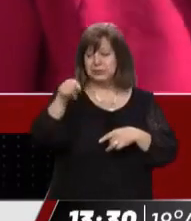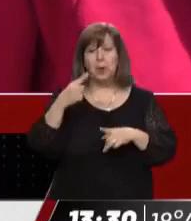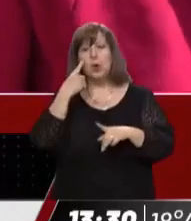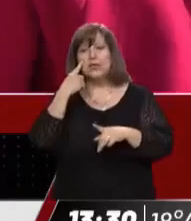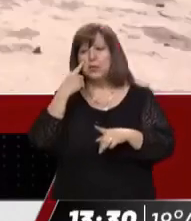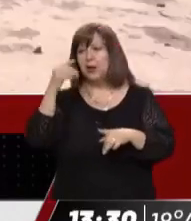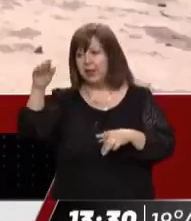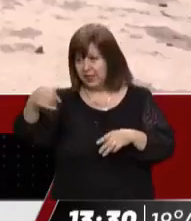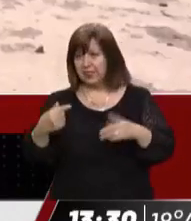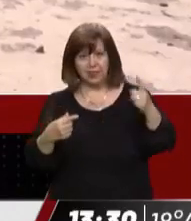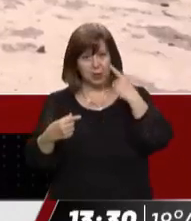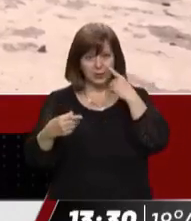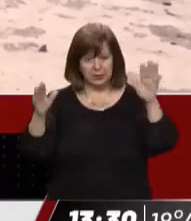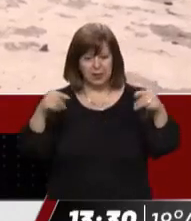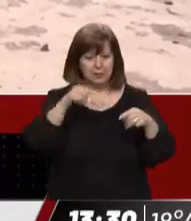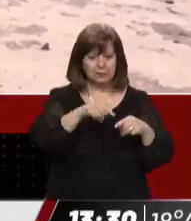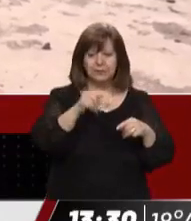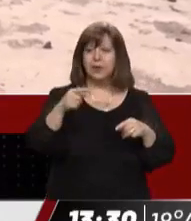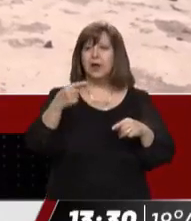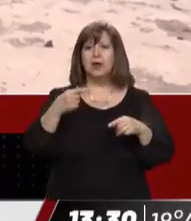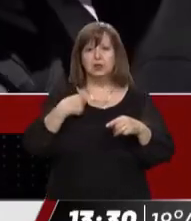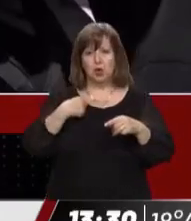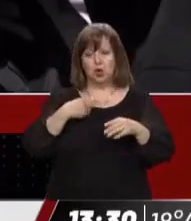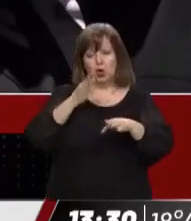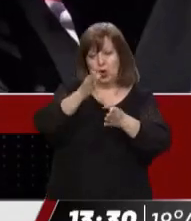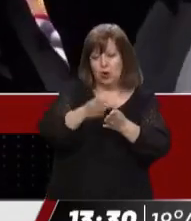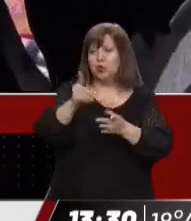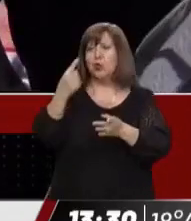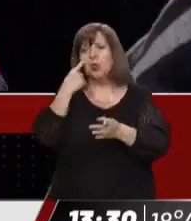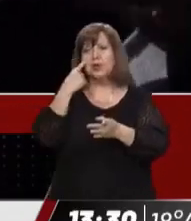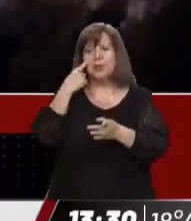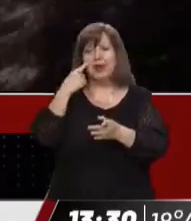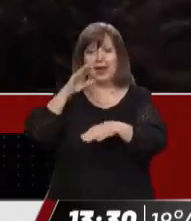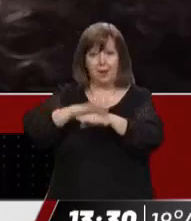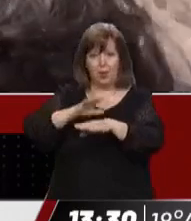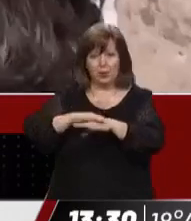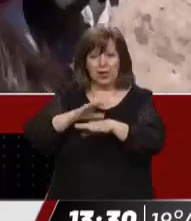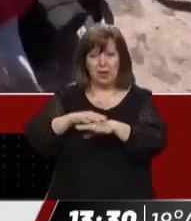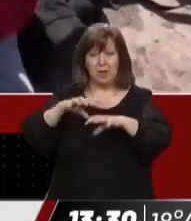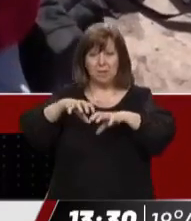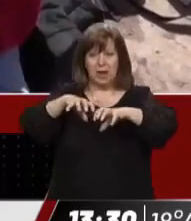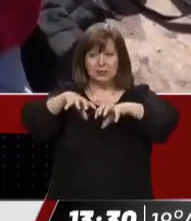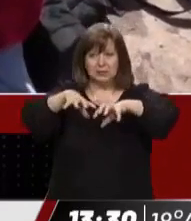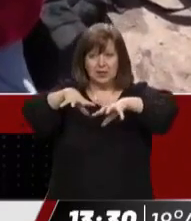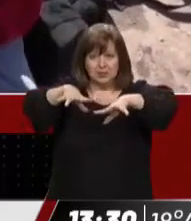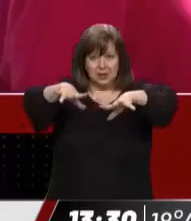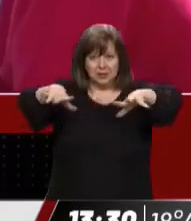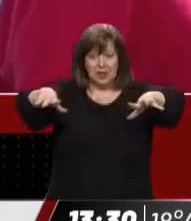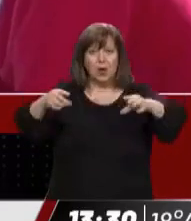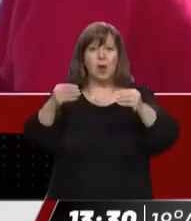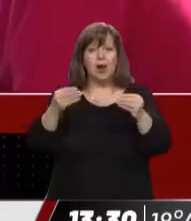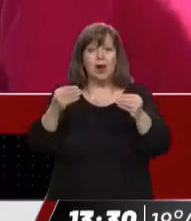también hacemos los municipios también cubrimos una parte de nosotros otra parte cubren ellos y Tratamos de llegar a la mayor cantidad posible La idea es